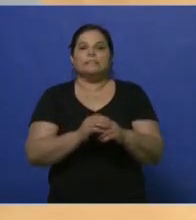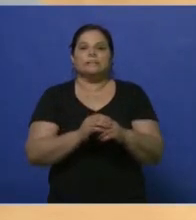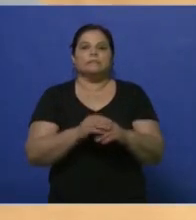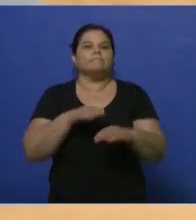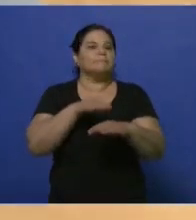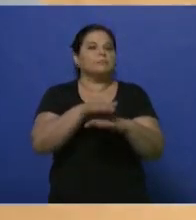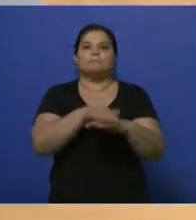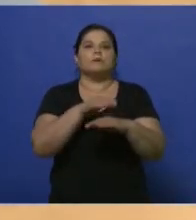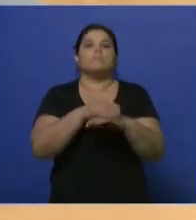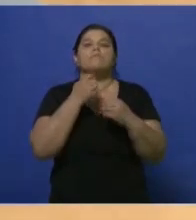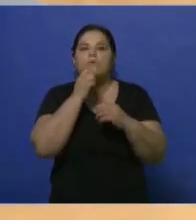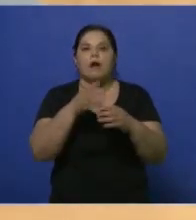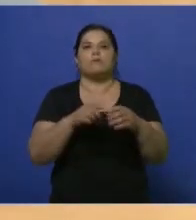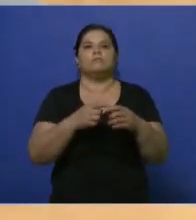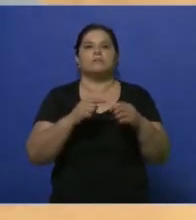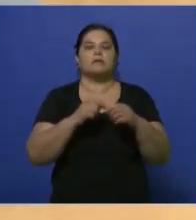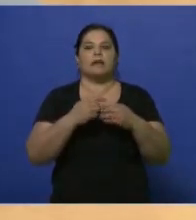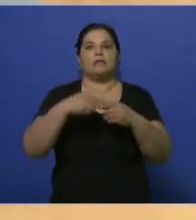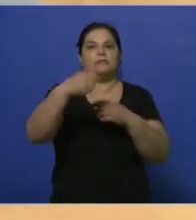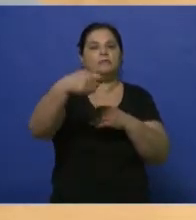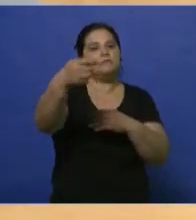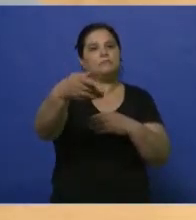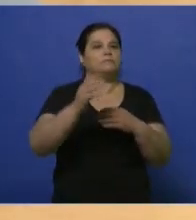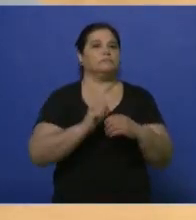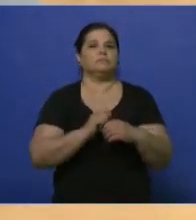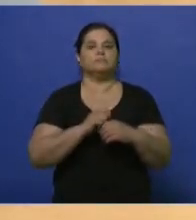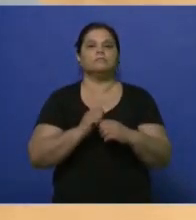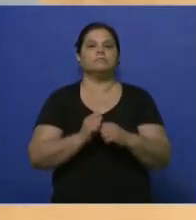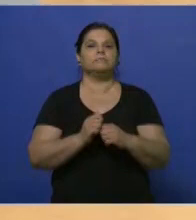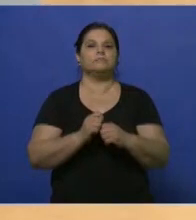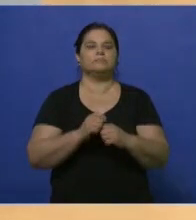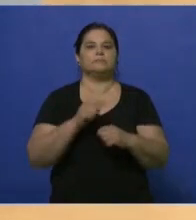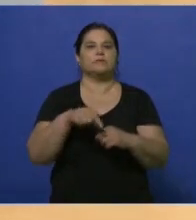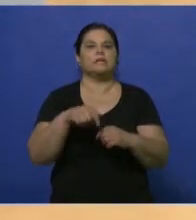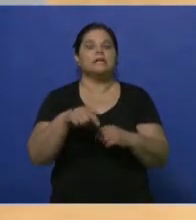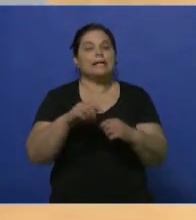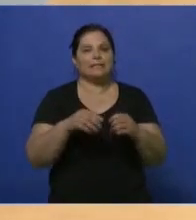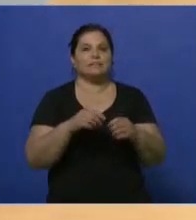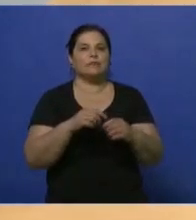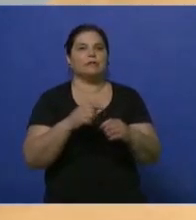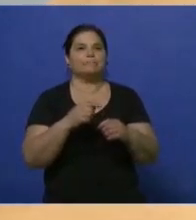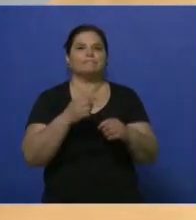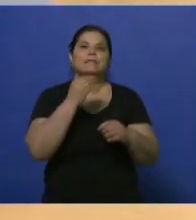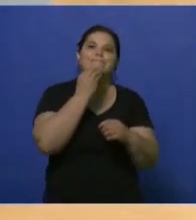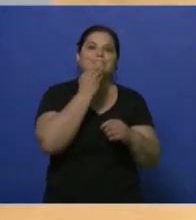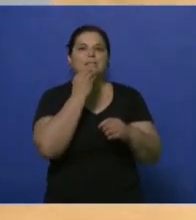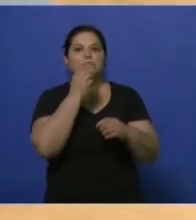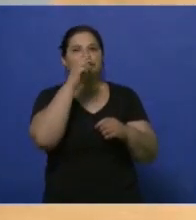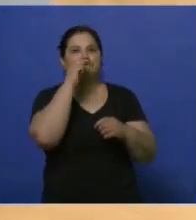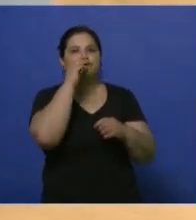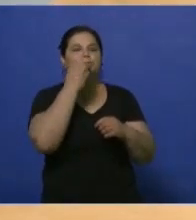un crédito ni a financiarse en el sistema financiero con las tasas de interés que existen. Ahora, esto es parte de una estrategia, por supuesto, que en